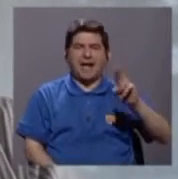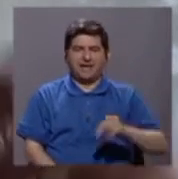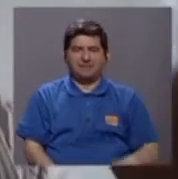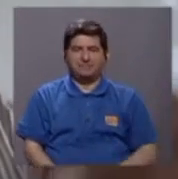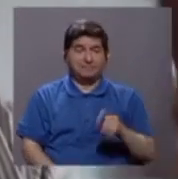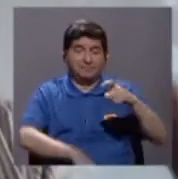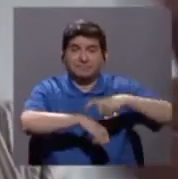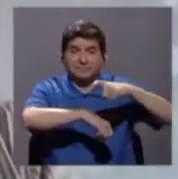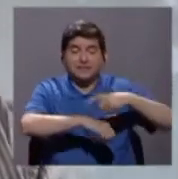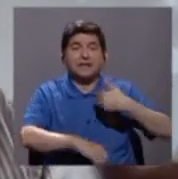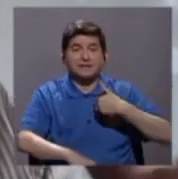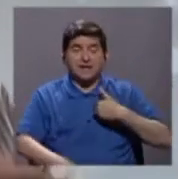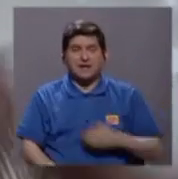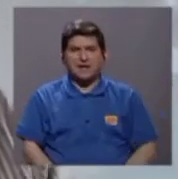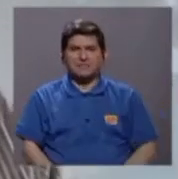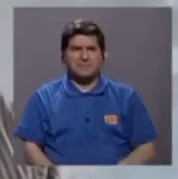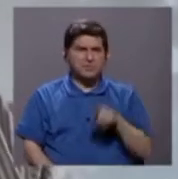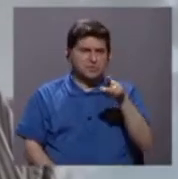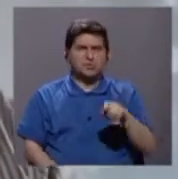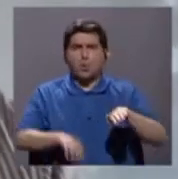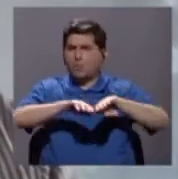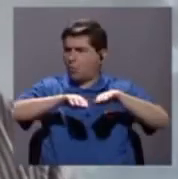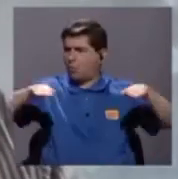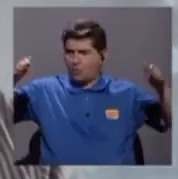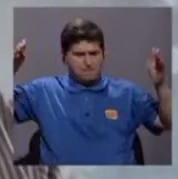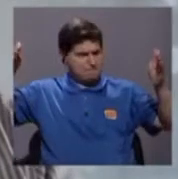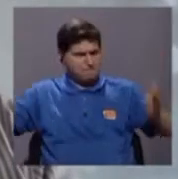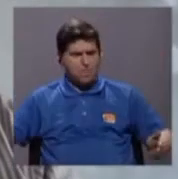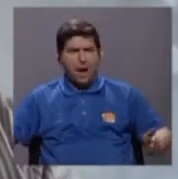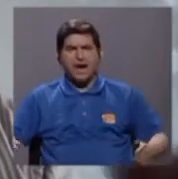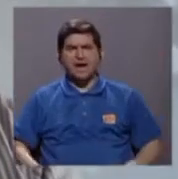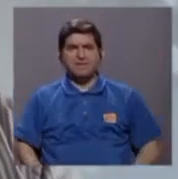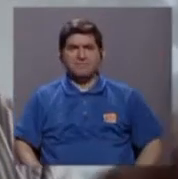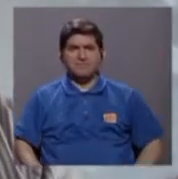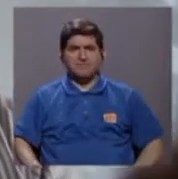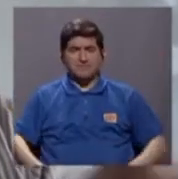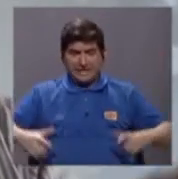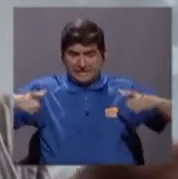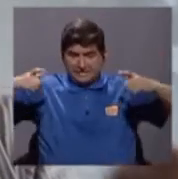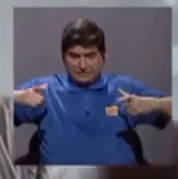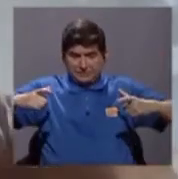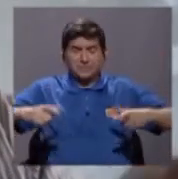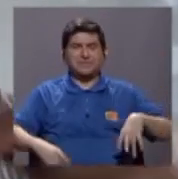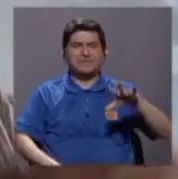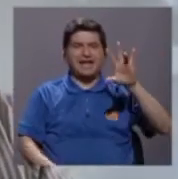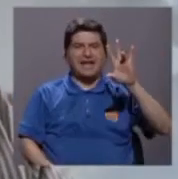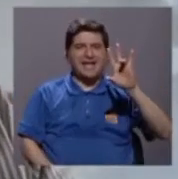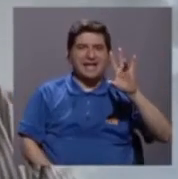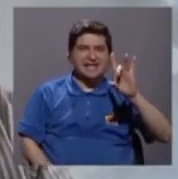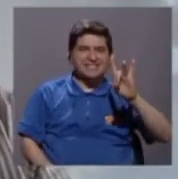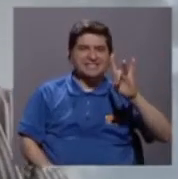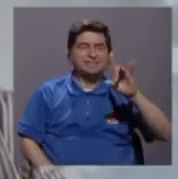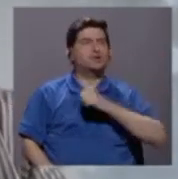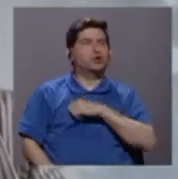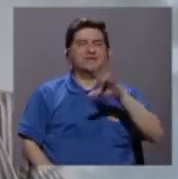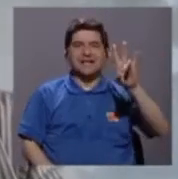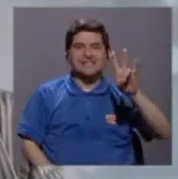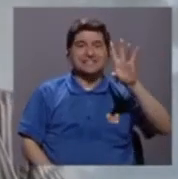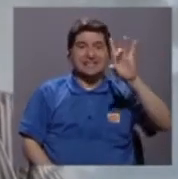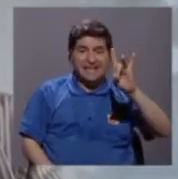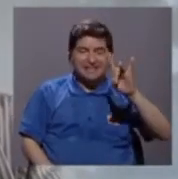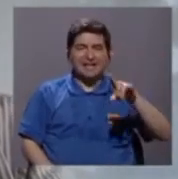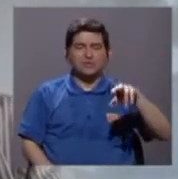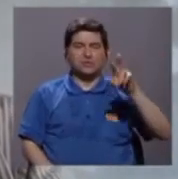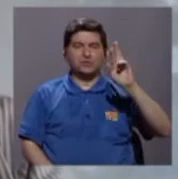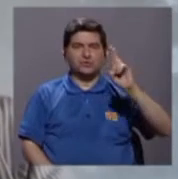época teníamos esos aparatos raros que era como un mueble, donde habían unos discos de 78 revoluciones. Yo todavía tengo la quinta de